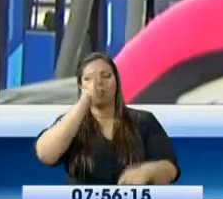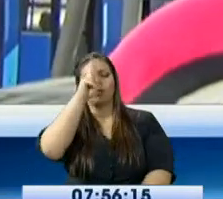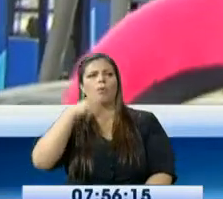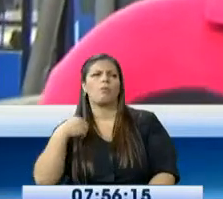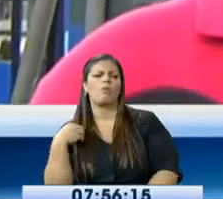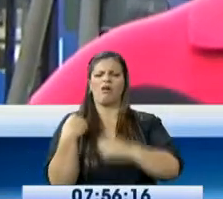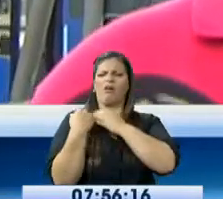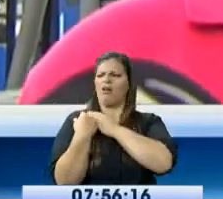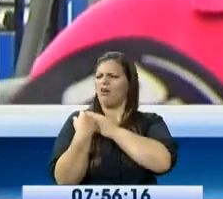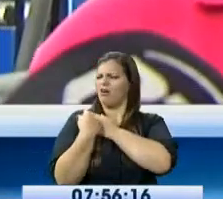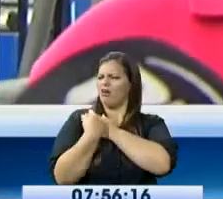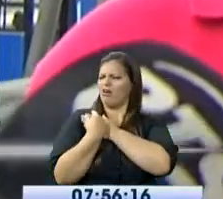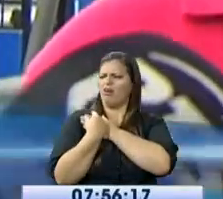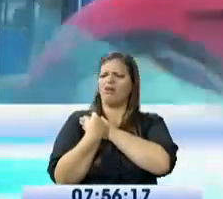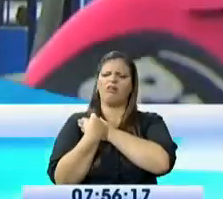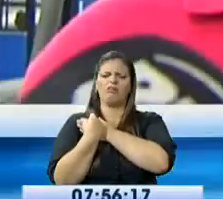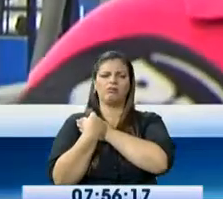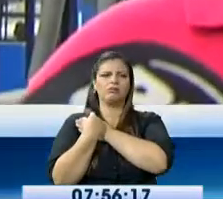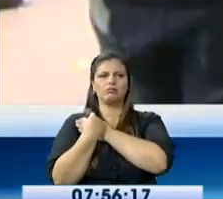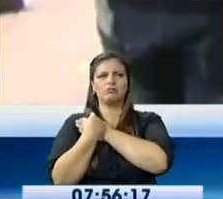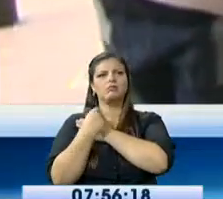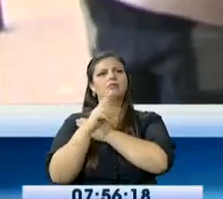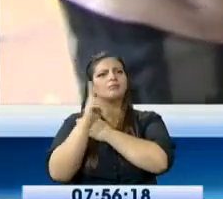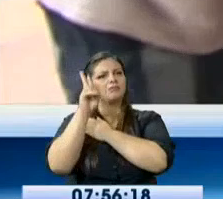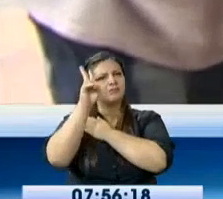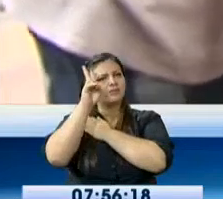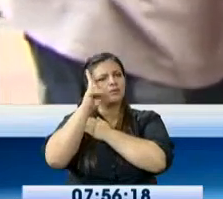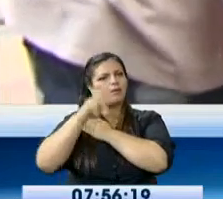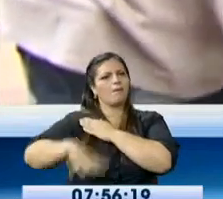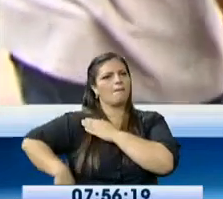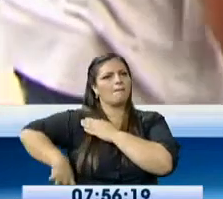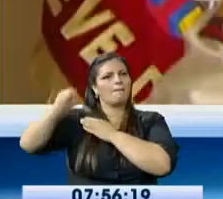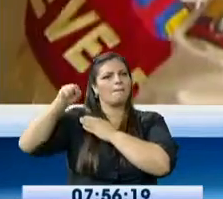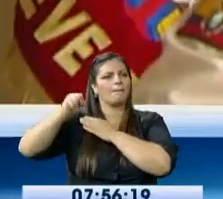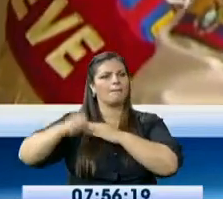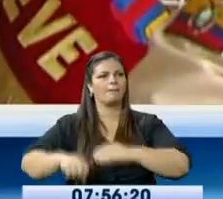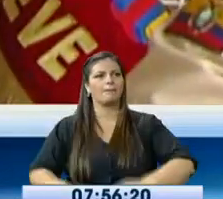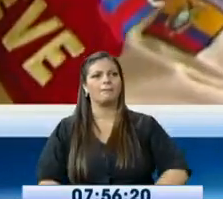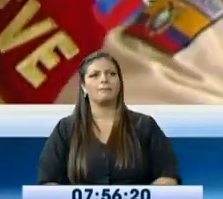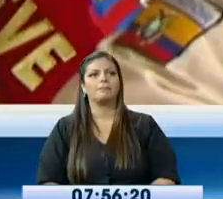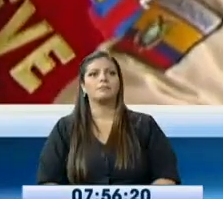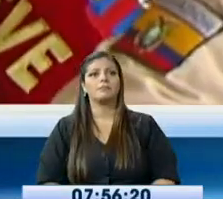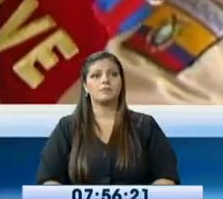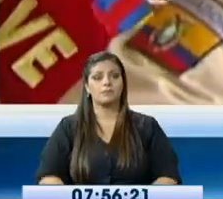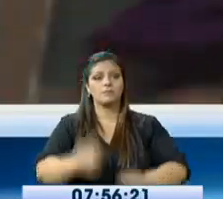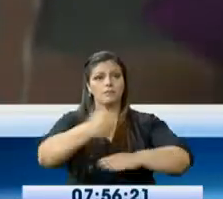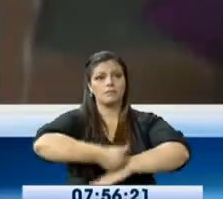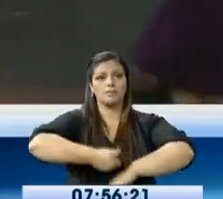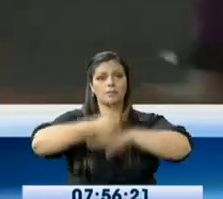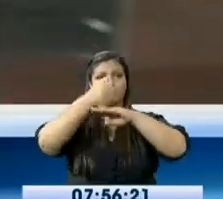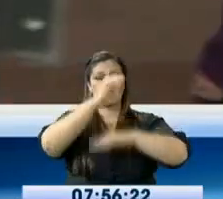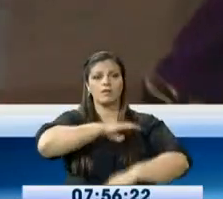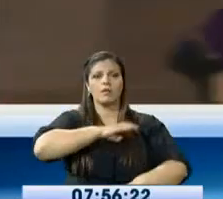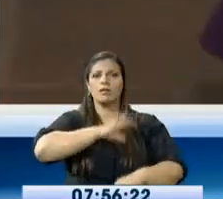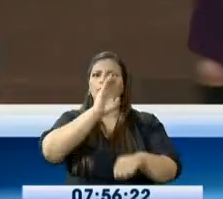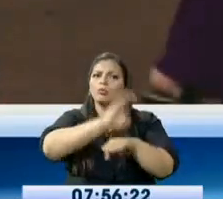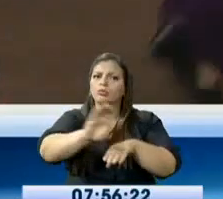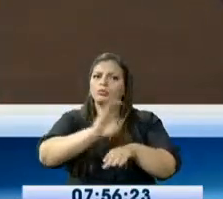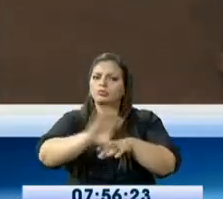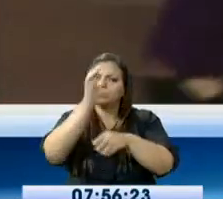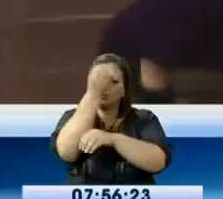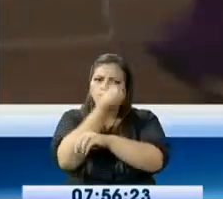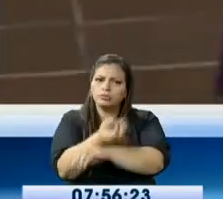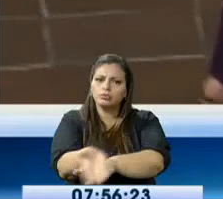y aprovechan de la situación. En vista de aquello, el mayor Clever Ochoa ofrece recomendaciones